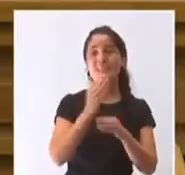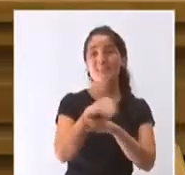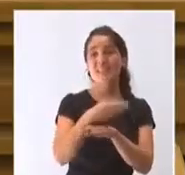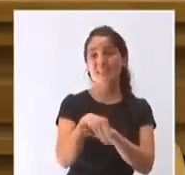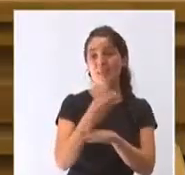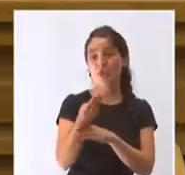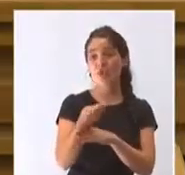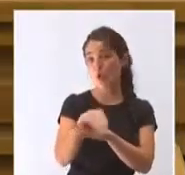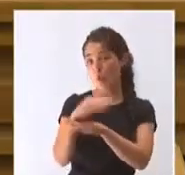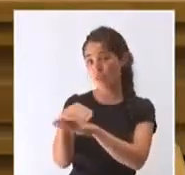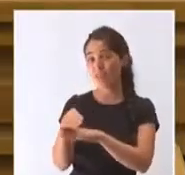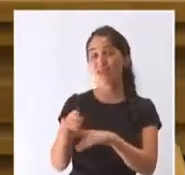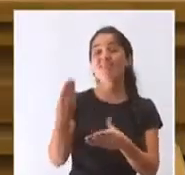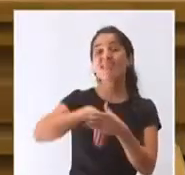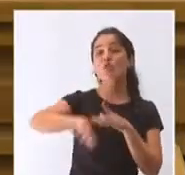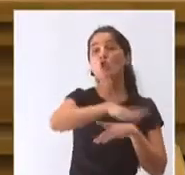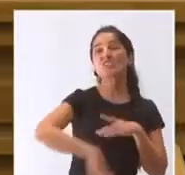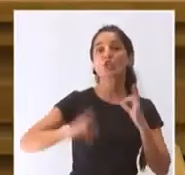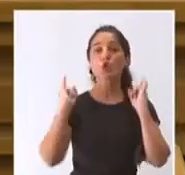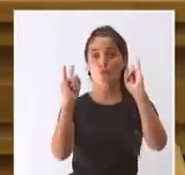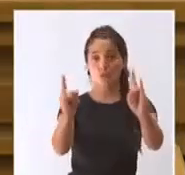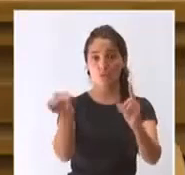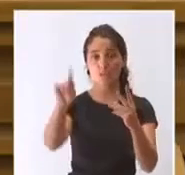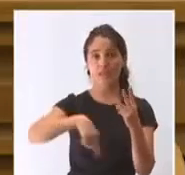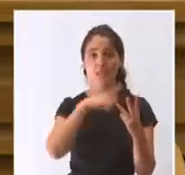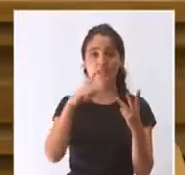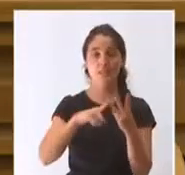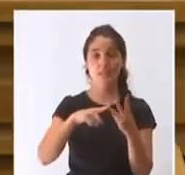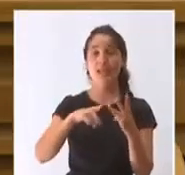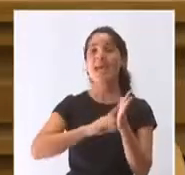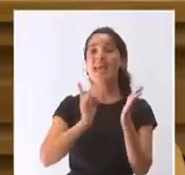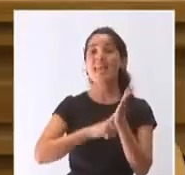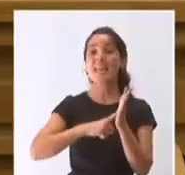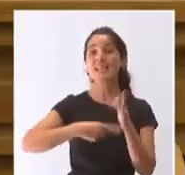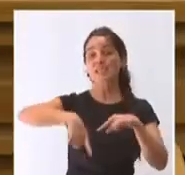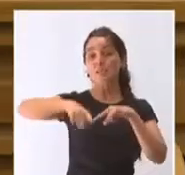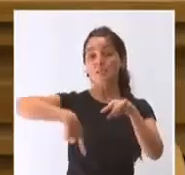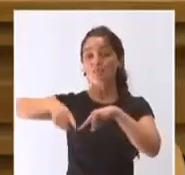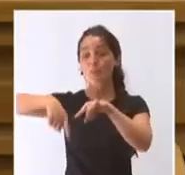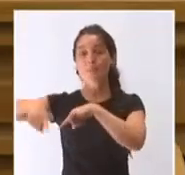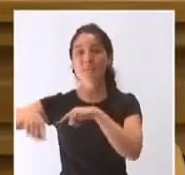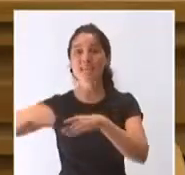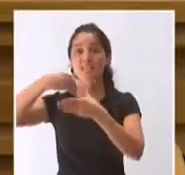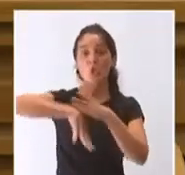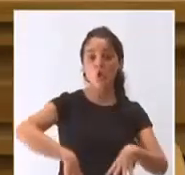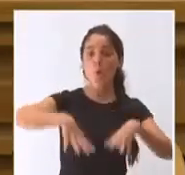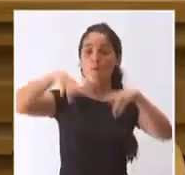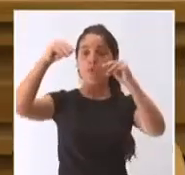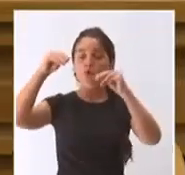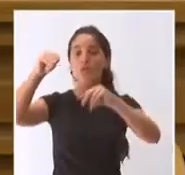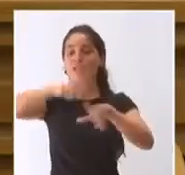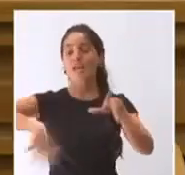forestal vamos a modificar la ley de vías pecuarias a través de la ley de montes y la ley de conservación de la naturaleza que también